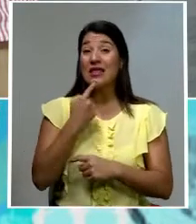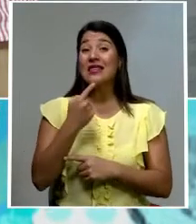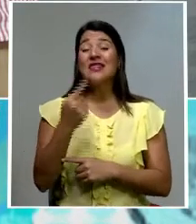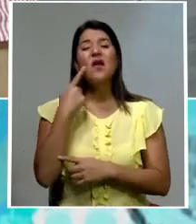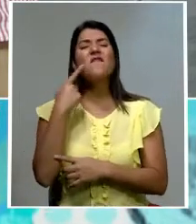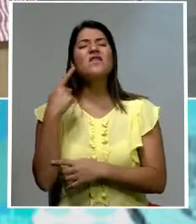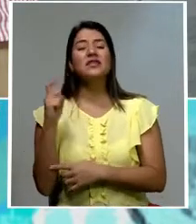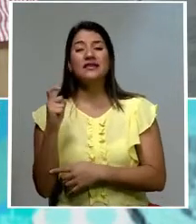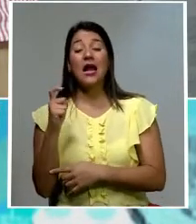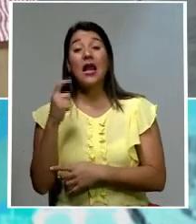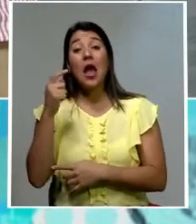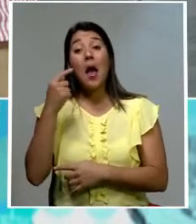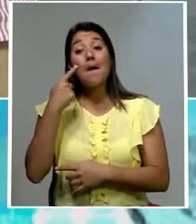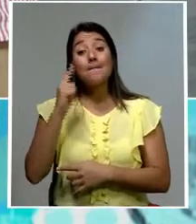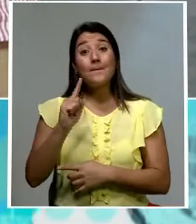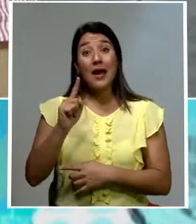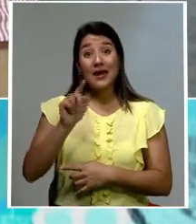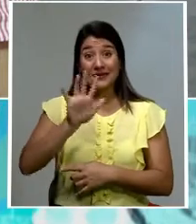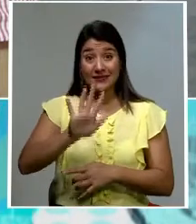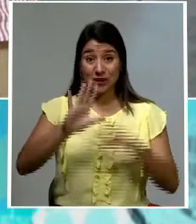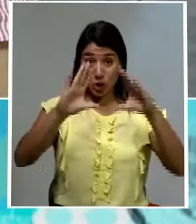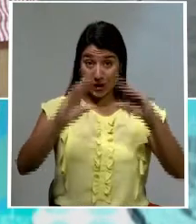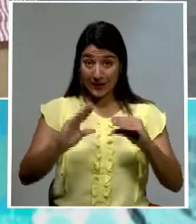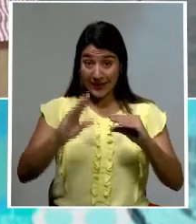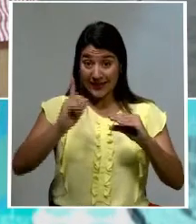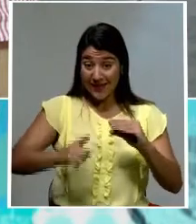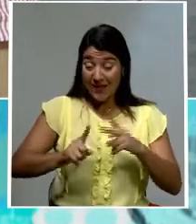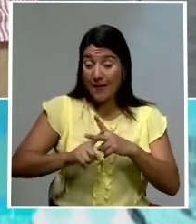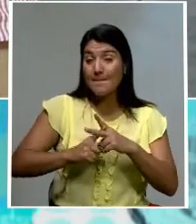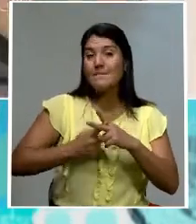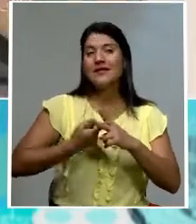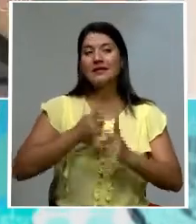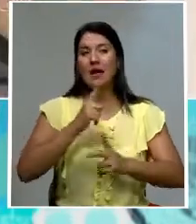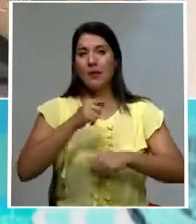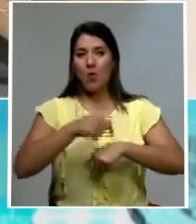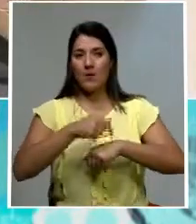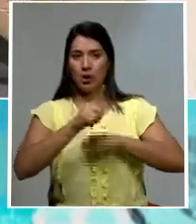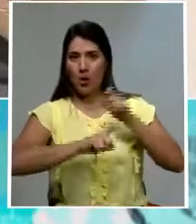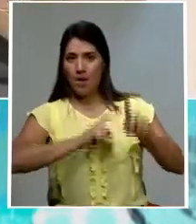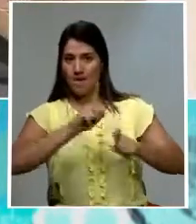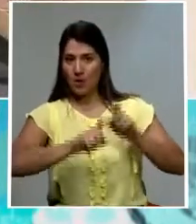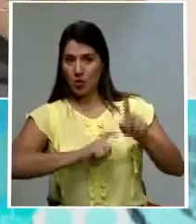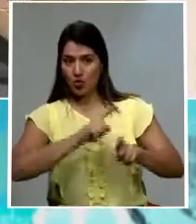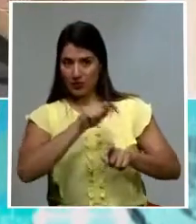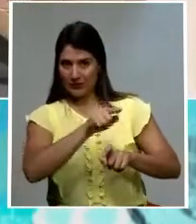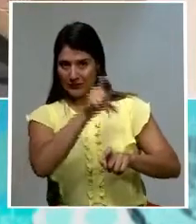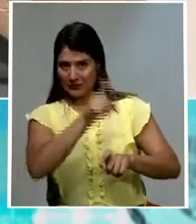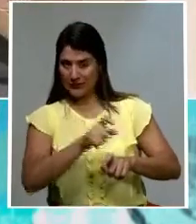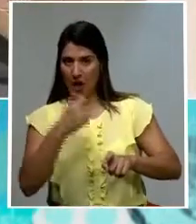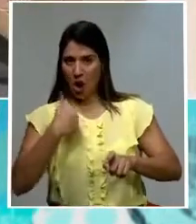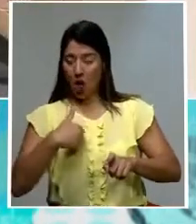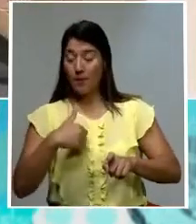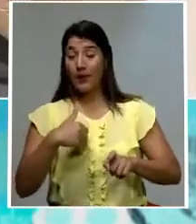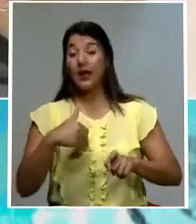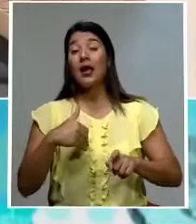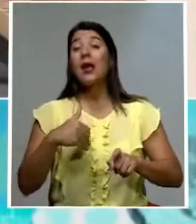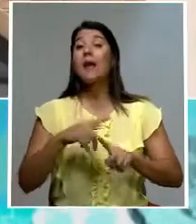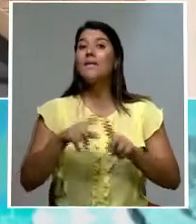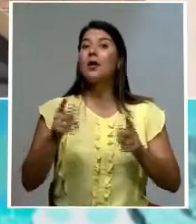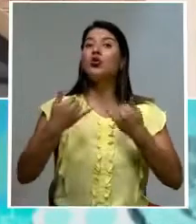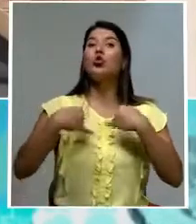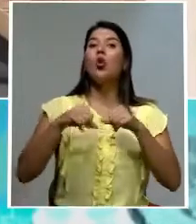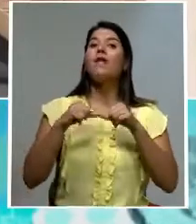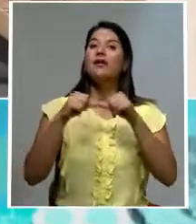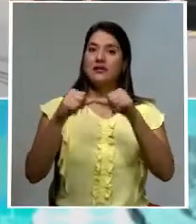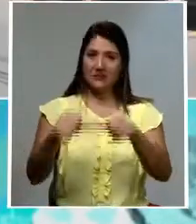para las 5 de la tarde el inicio de la indagatoria, y extraoficialmente nos indican que todavía se está realizando a esta hora aquí en